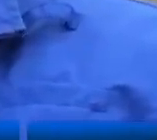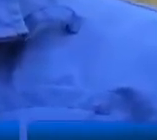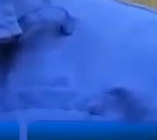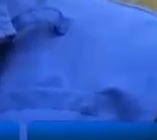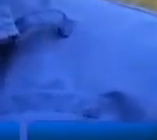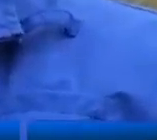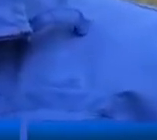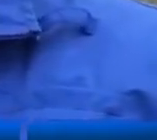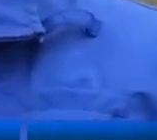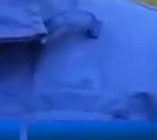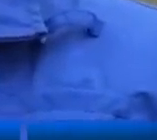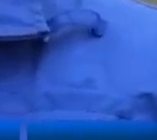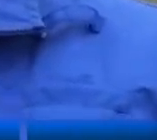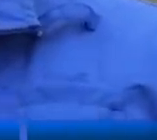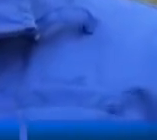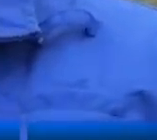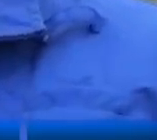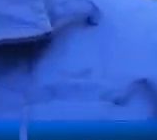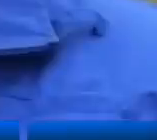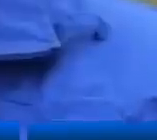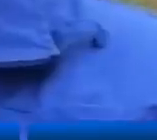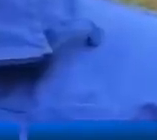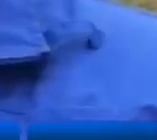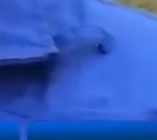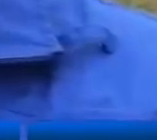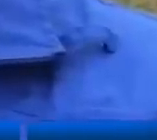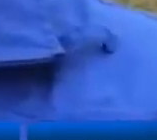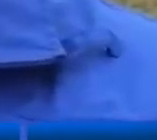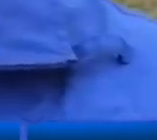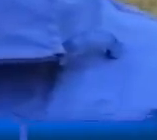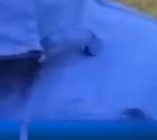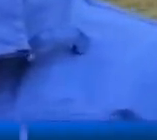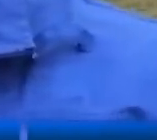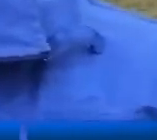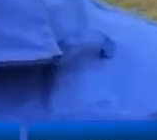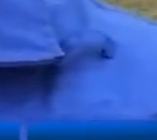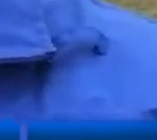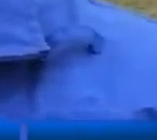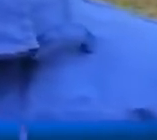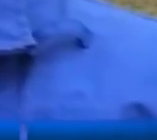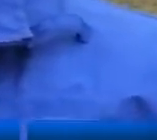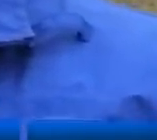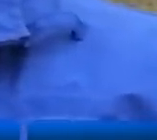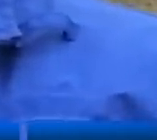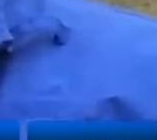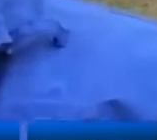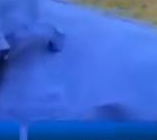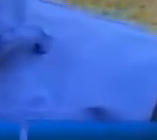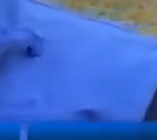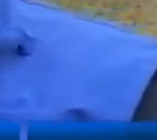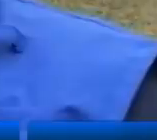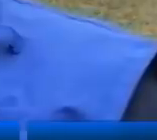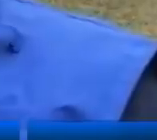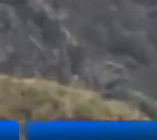el zoológico de Guayabamba lo recuperaron. Y hoy una alegría poderlo liberar, poderlo dejar nuevamente en el ambiente, es